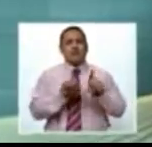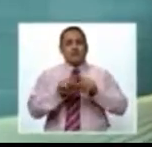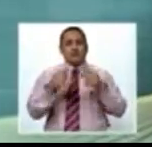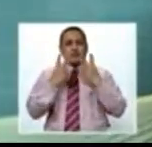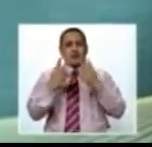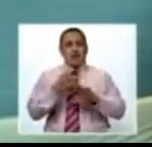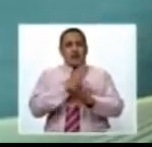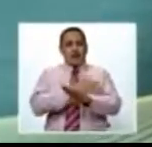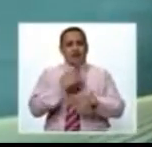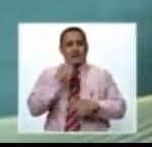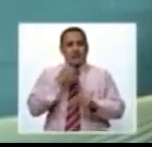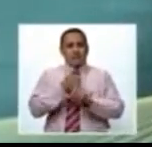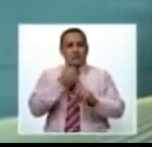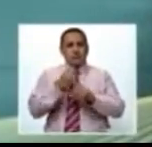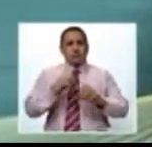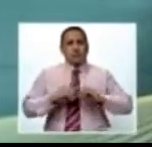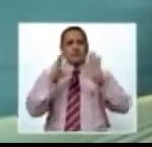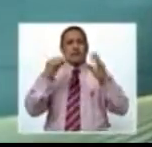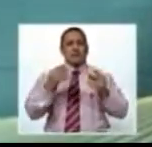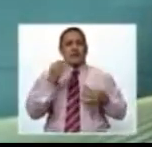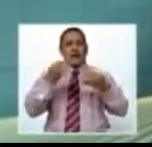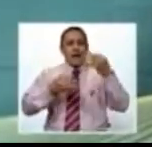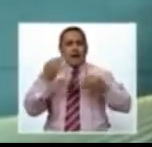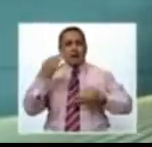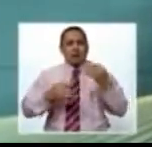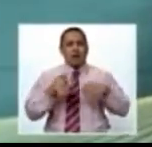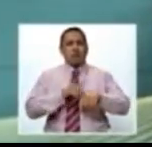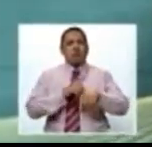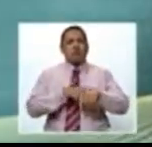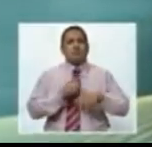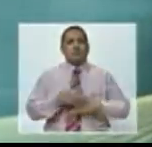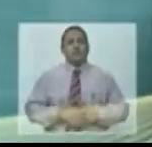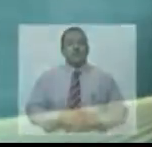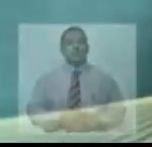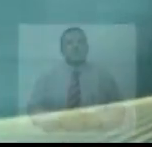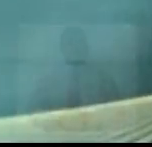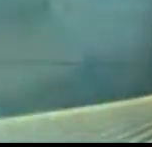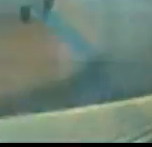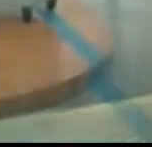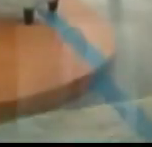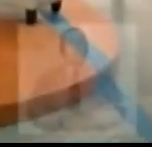contar desde ese momento para calcular el plazo razonable.